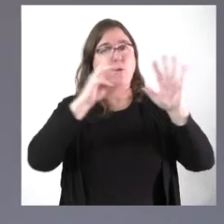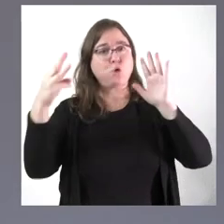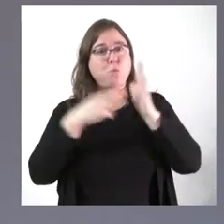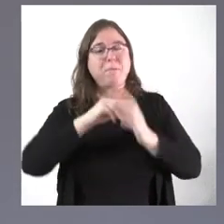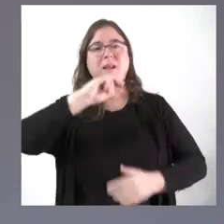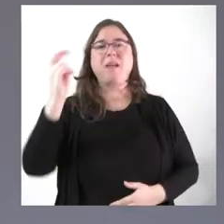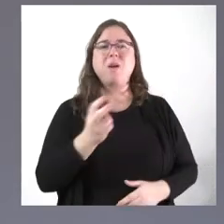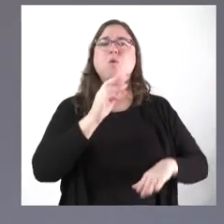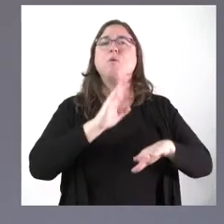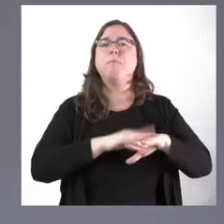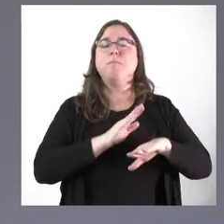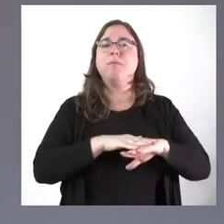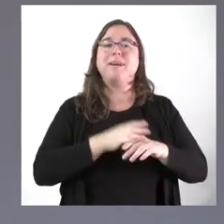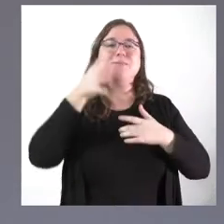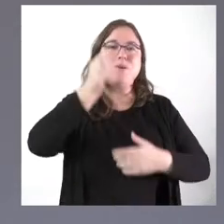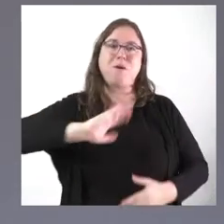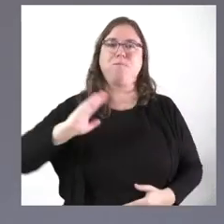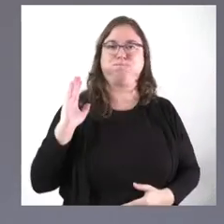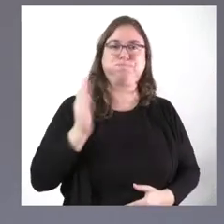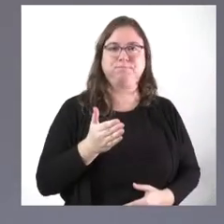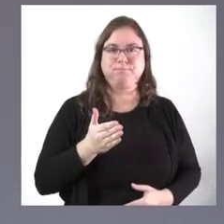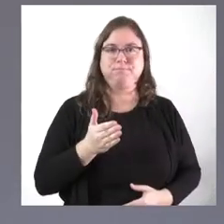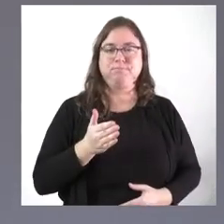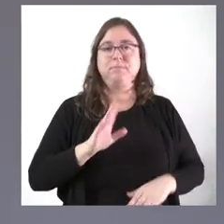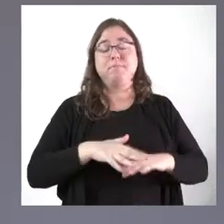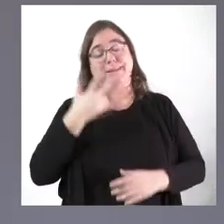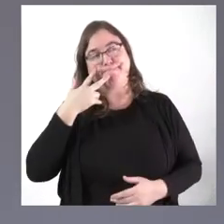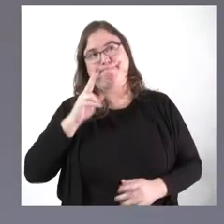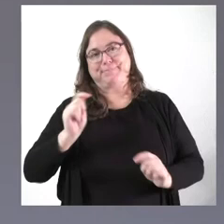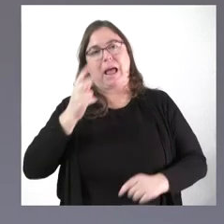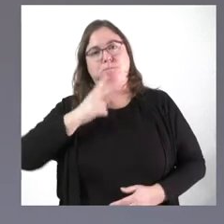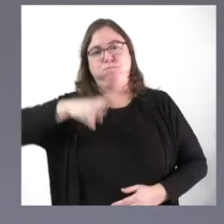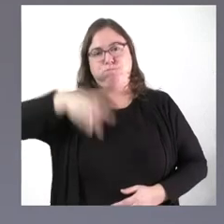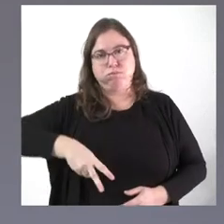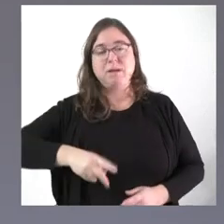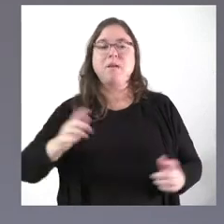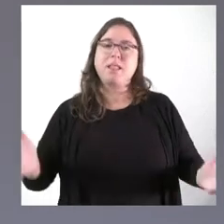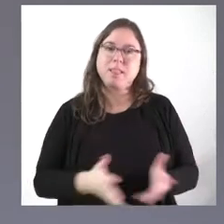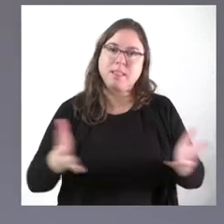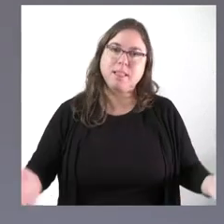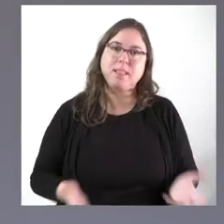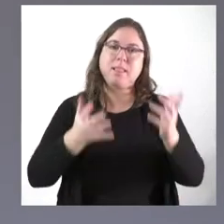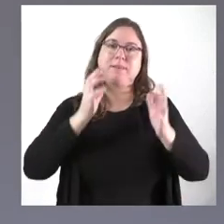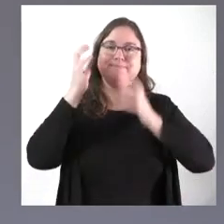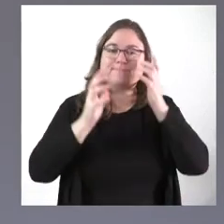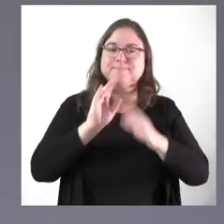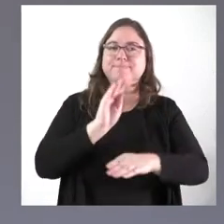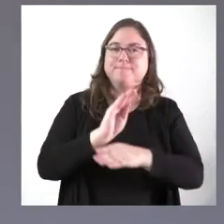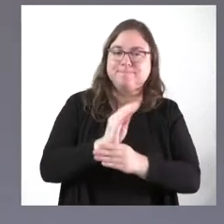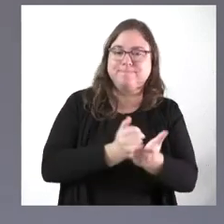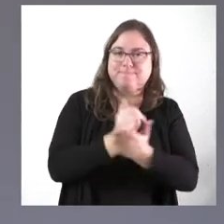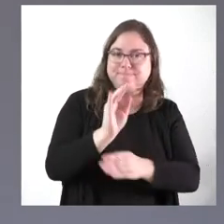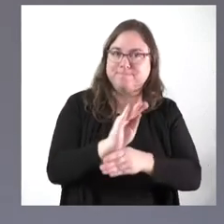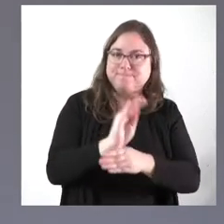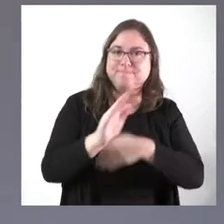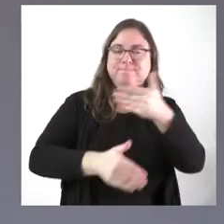para los municipios afectados en reconocimiento y para favorecer las explotaciones agrarias de la misma y materia